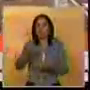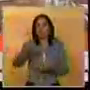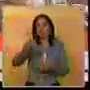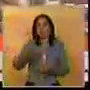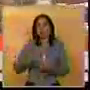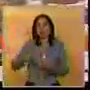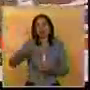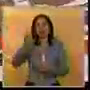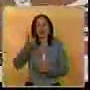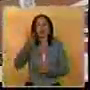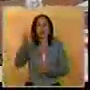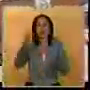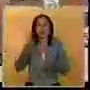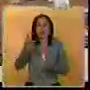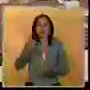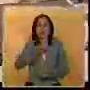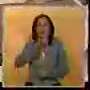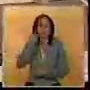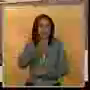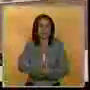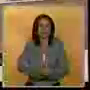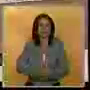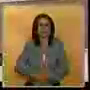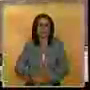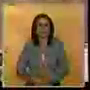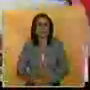deja su récord en 13 victorias y 8 derrotas.